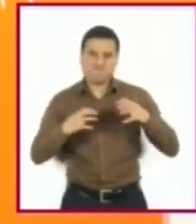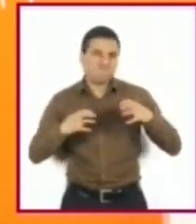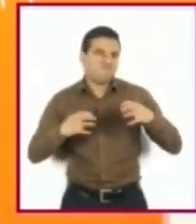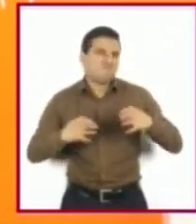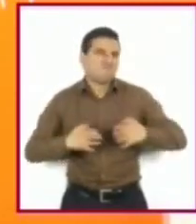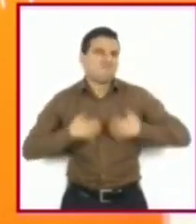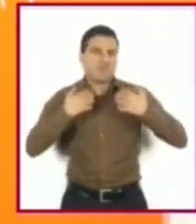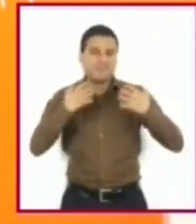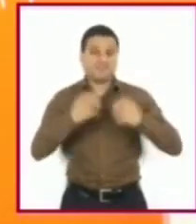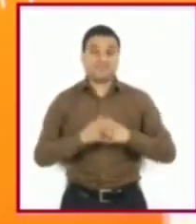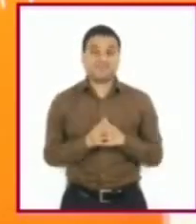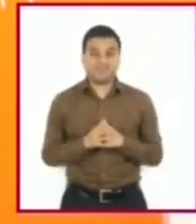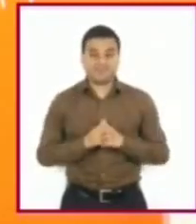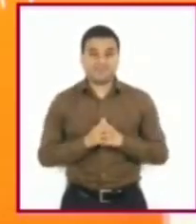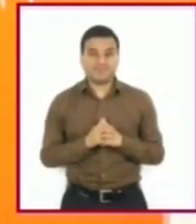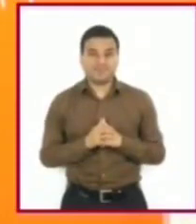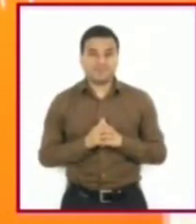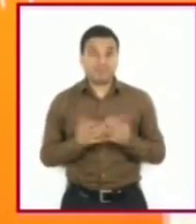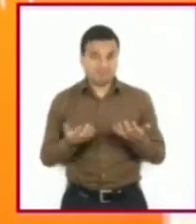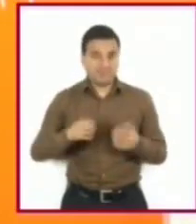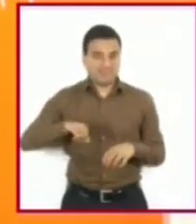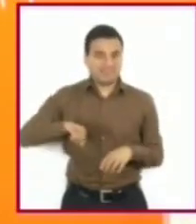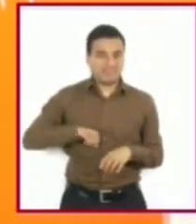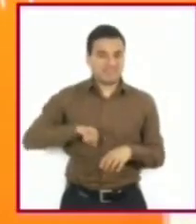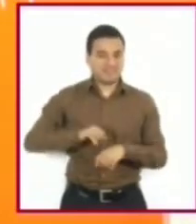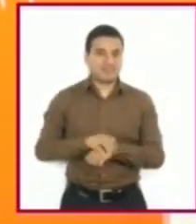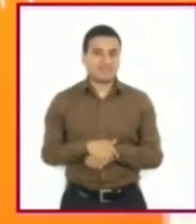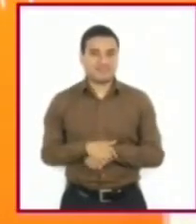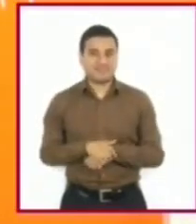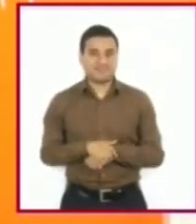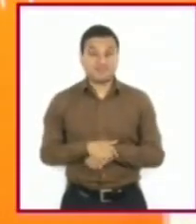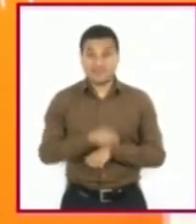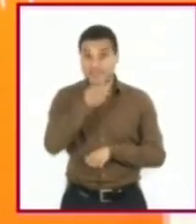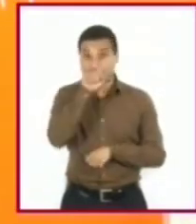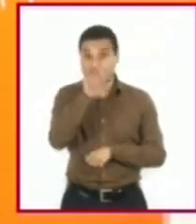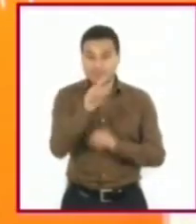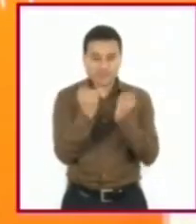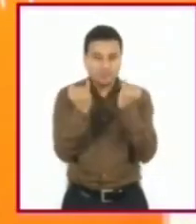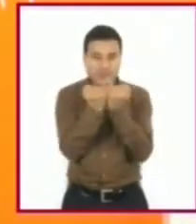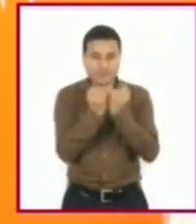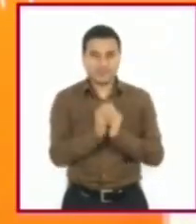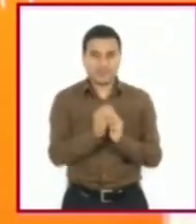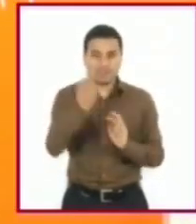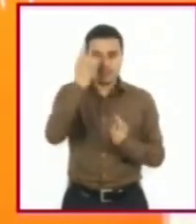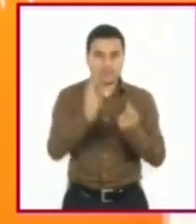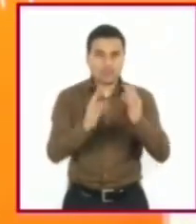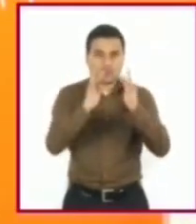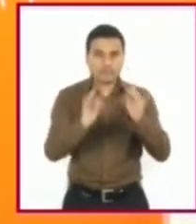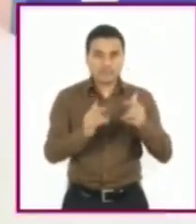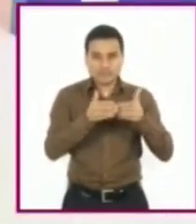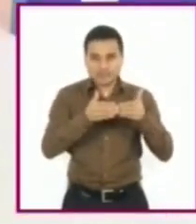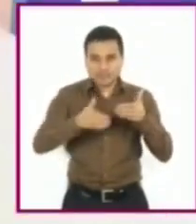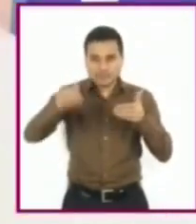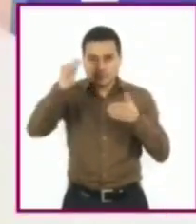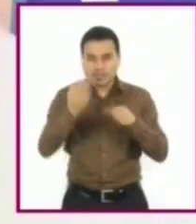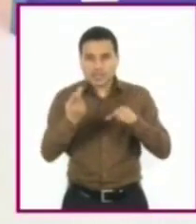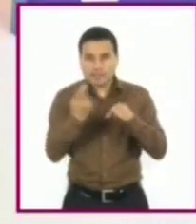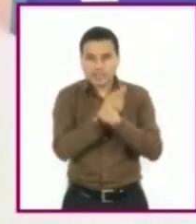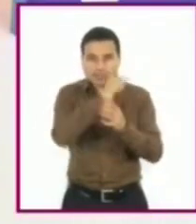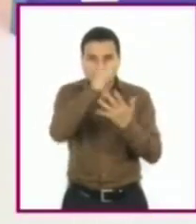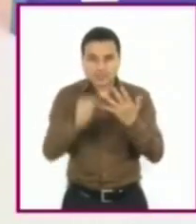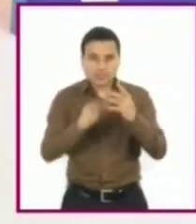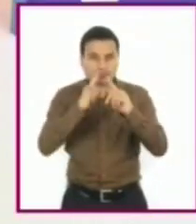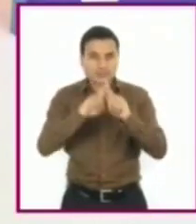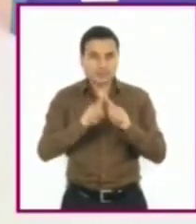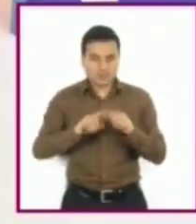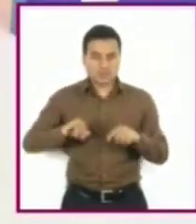Revolución Francesa. Igual de interesante es reflexionar sobre las consecuencias que nos dejó esta revolución. La